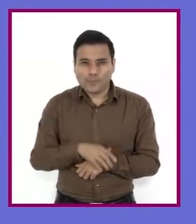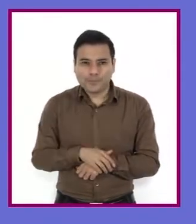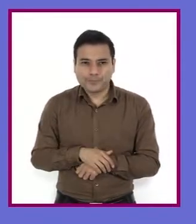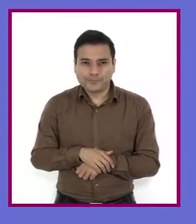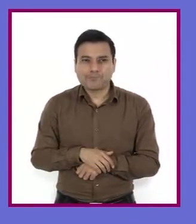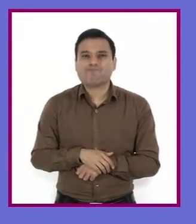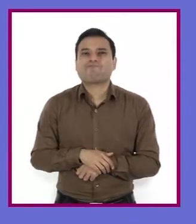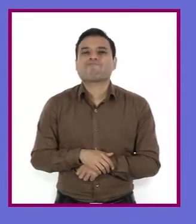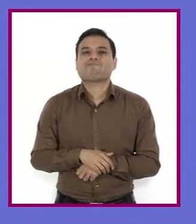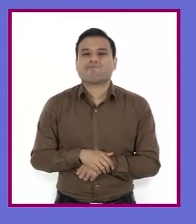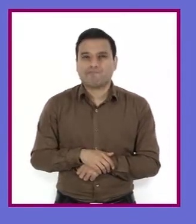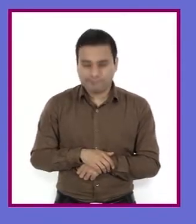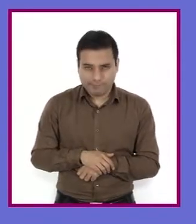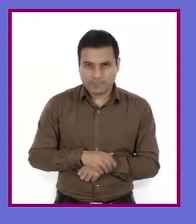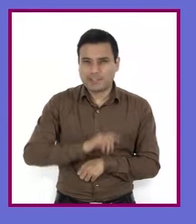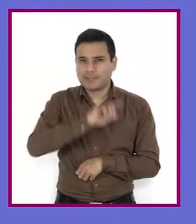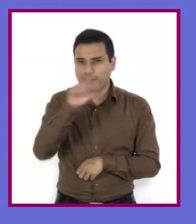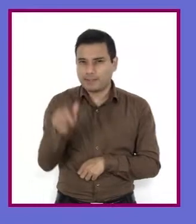lado derecho.